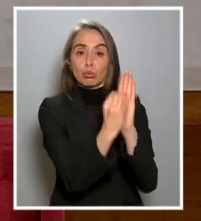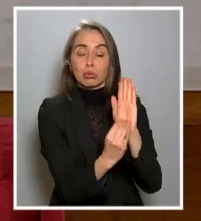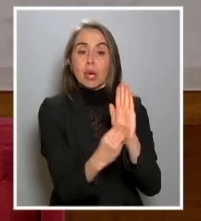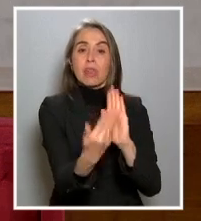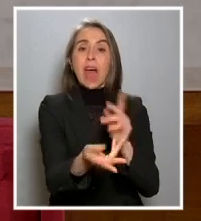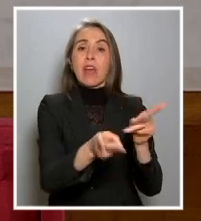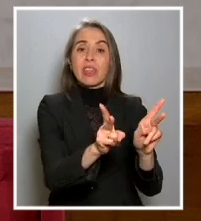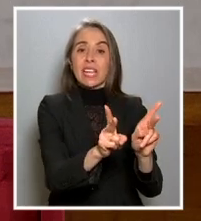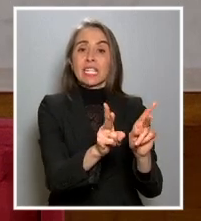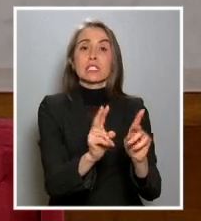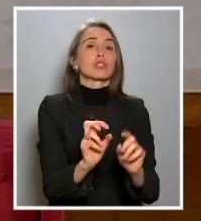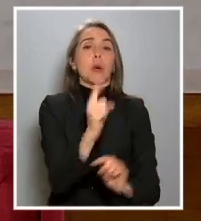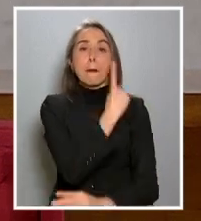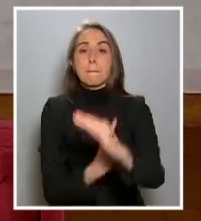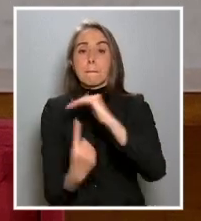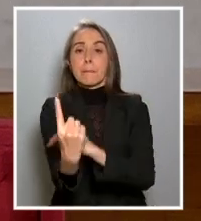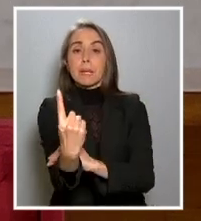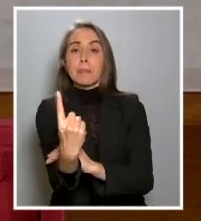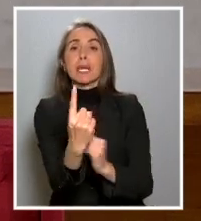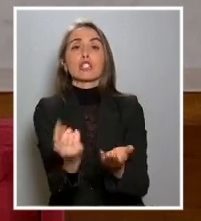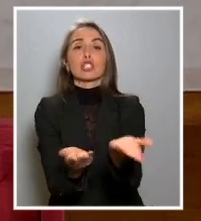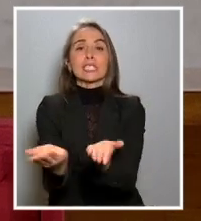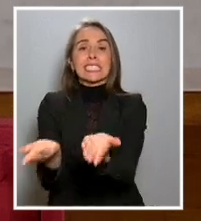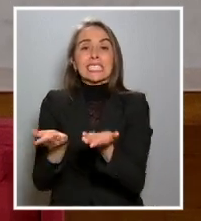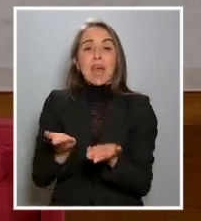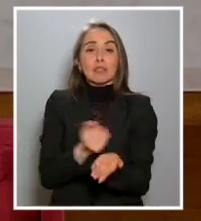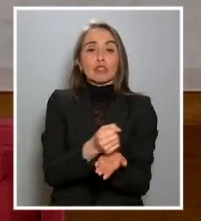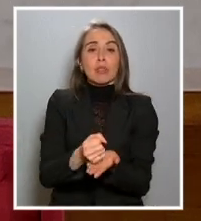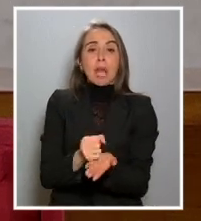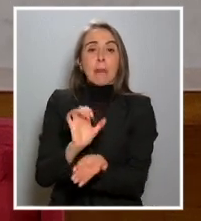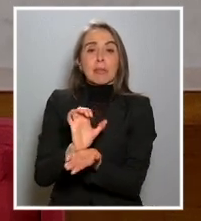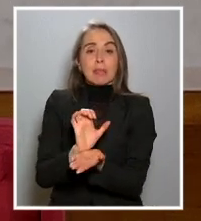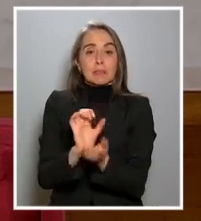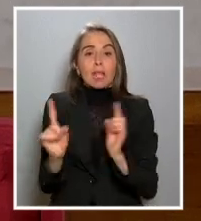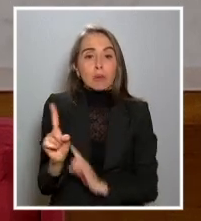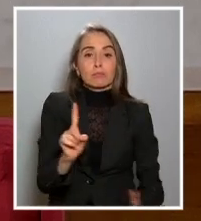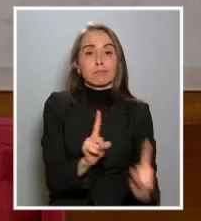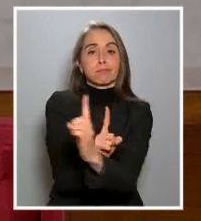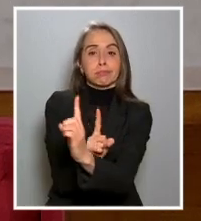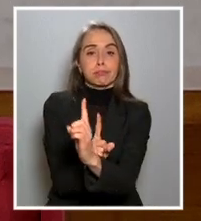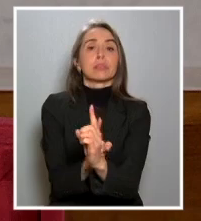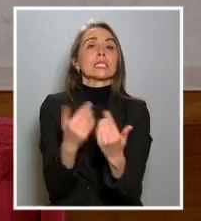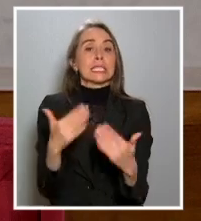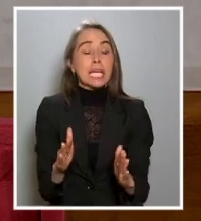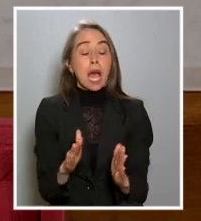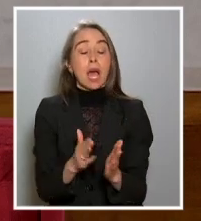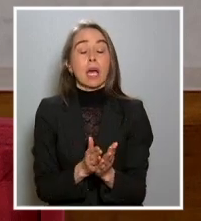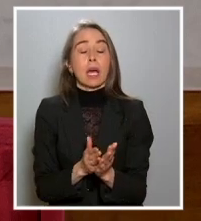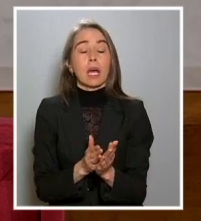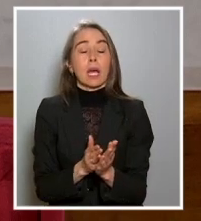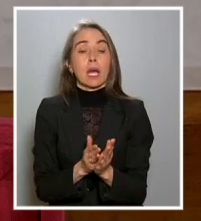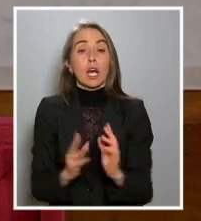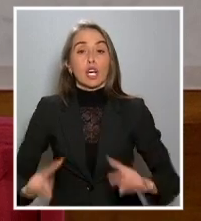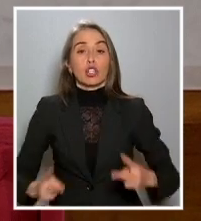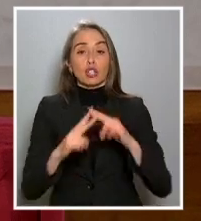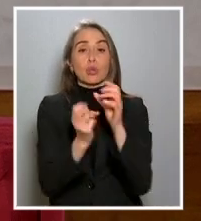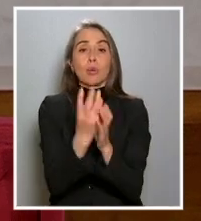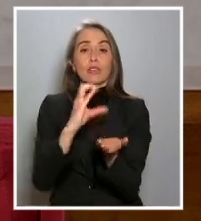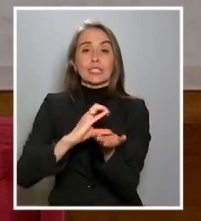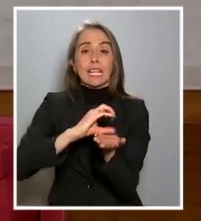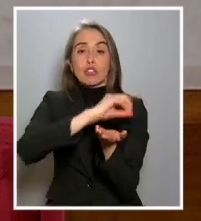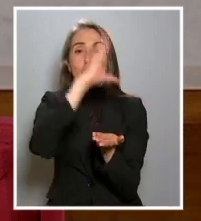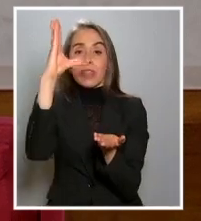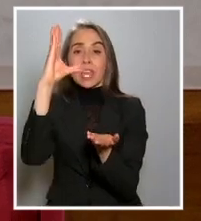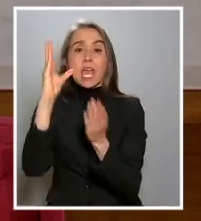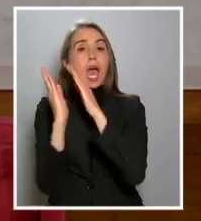el derecho a acceder de manera preferente a los diversos servicios y trámites del Estado. Hemos abierto y construido nuevos centros diurnos